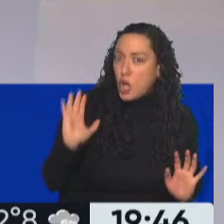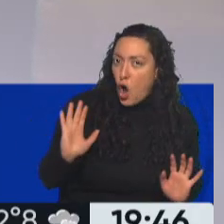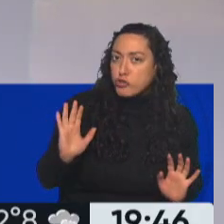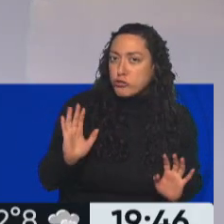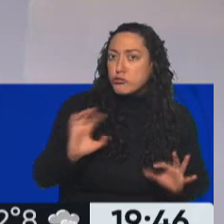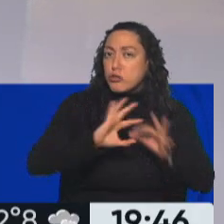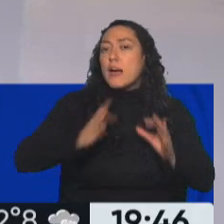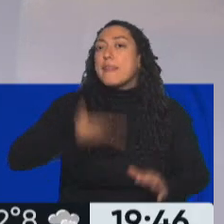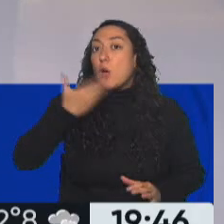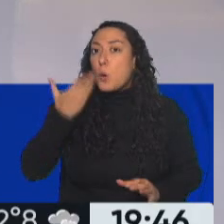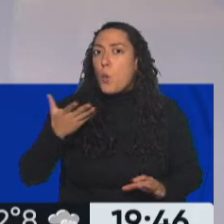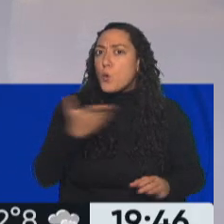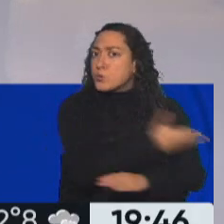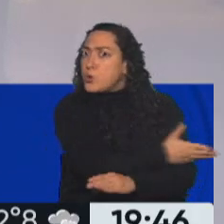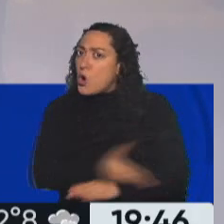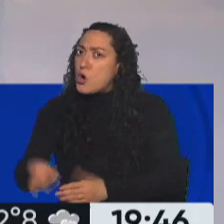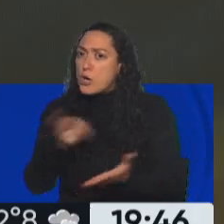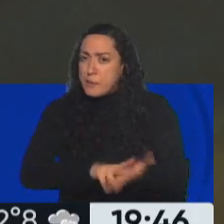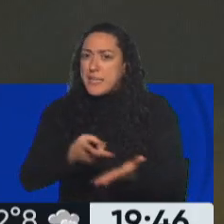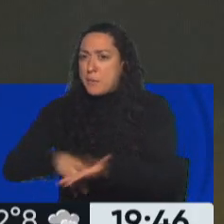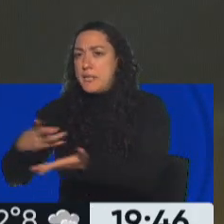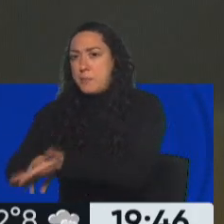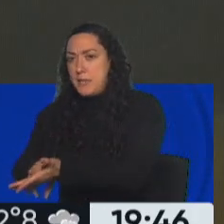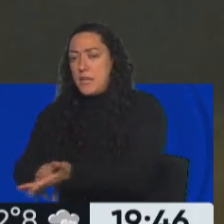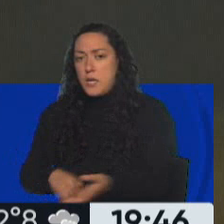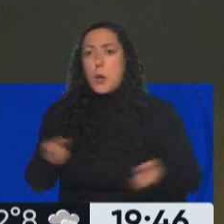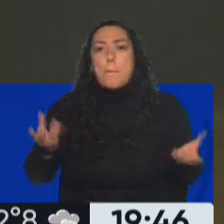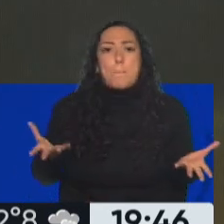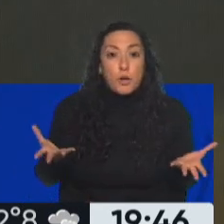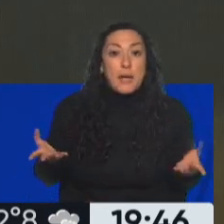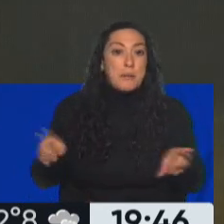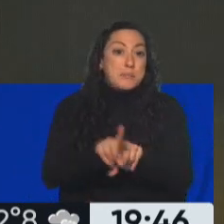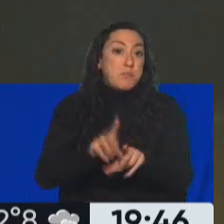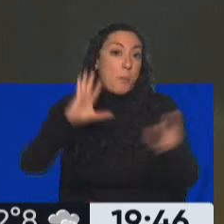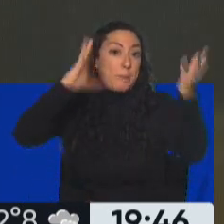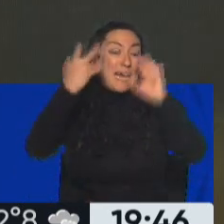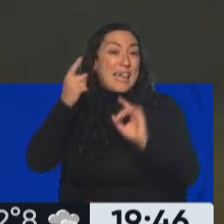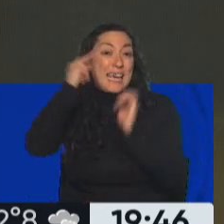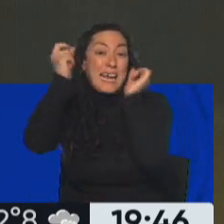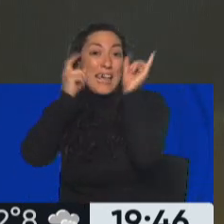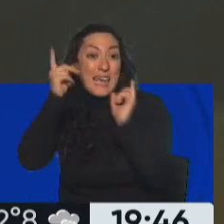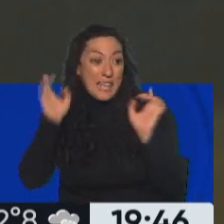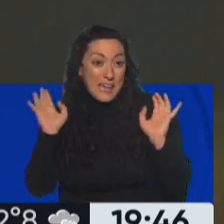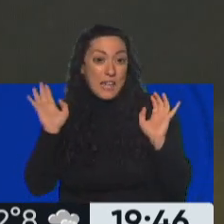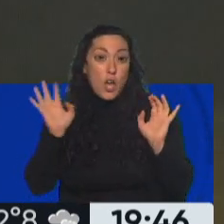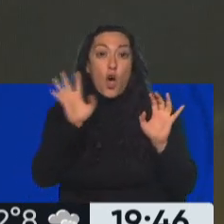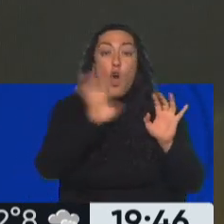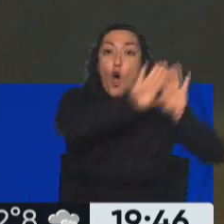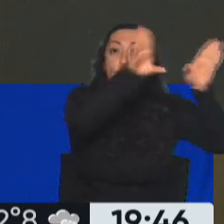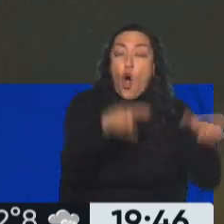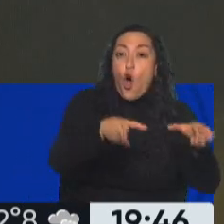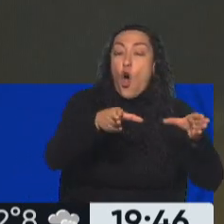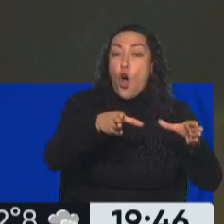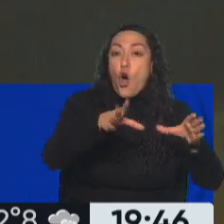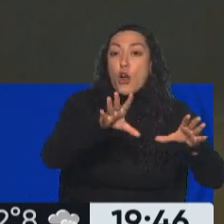ese discurso, en la totalidad del discurso. Bueno, tiene que ver con las ideas que cree Javier Milei que se imponen en estos organismos internacionales.